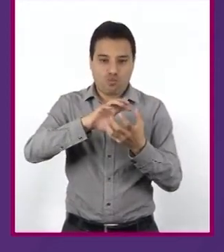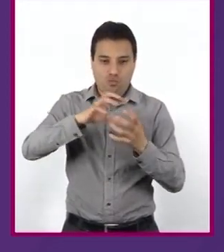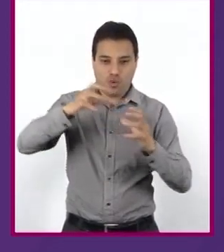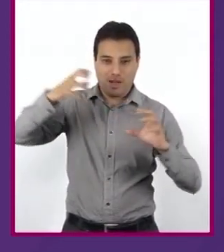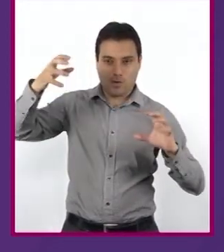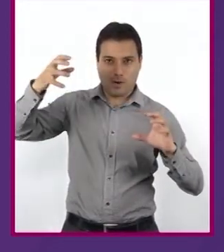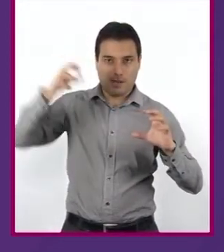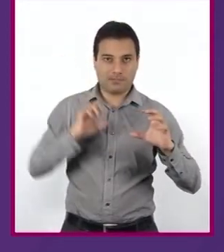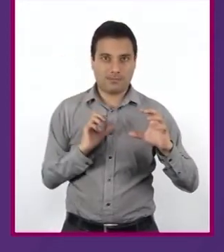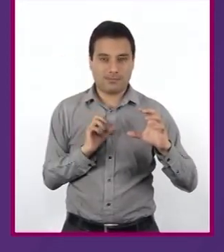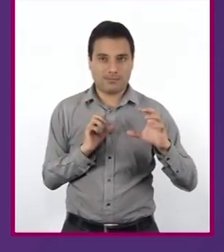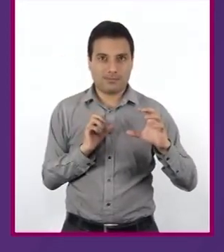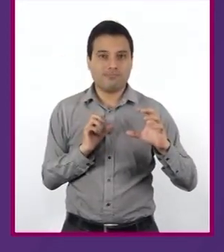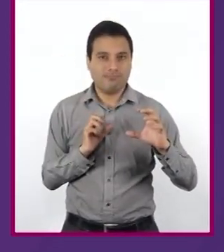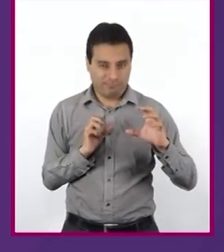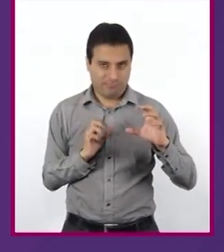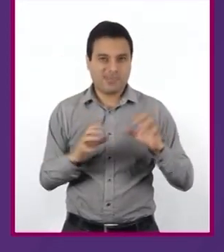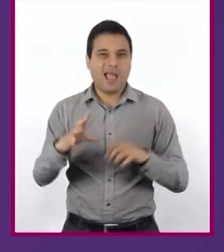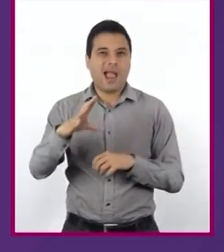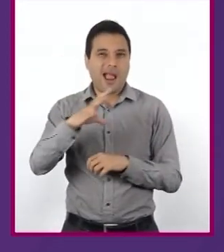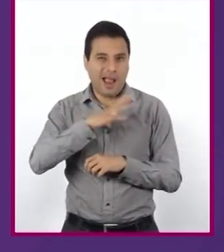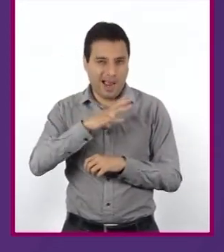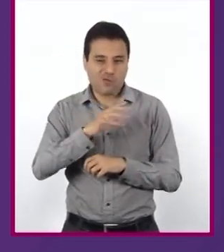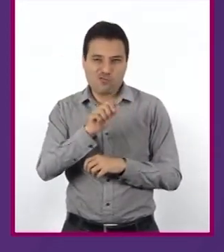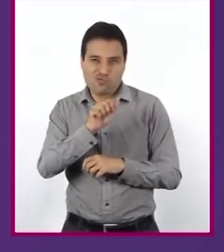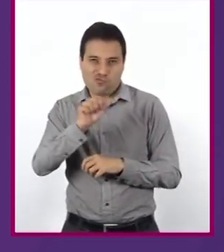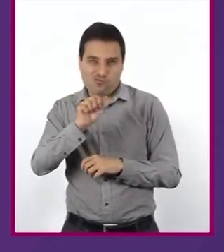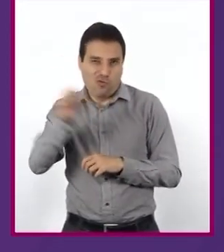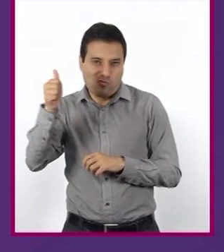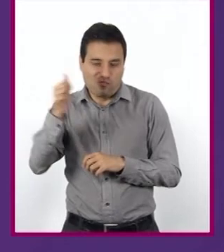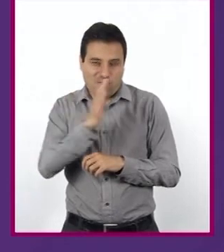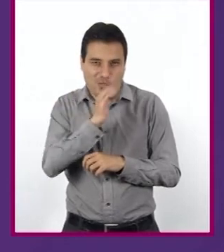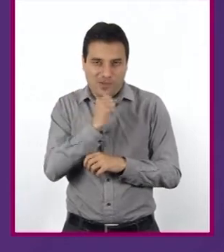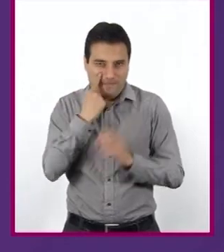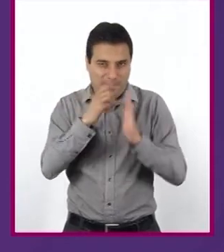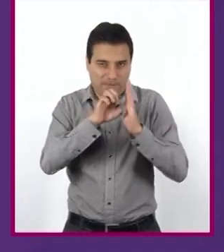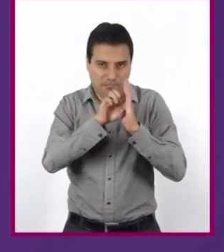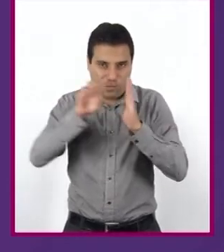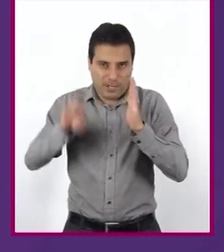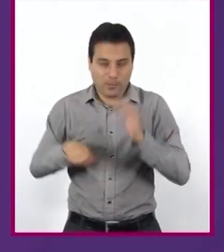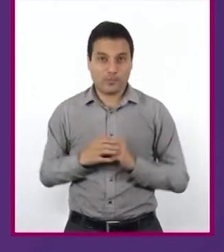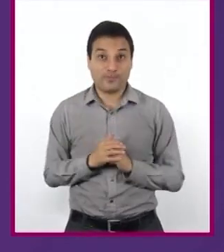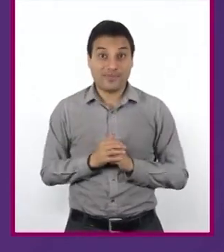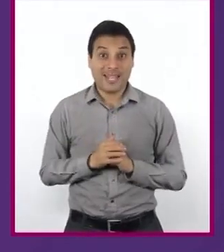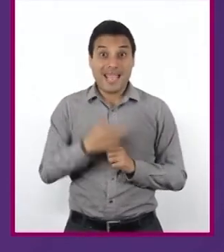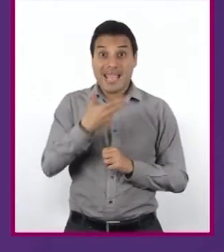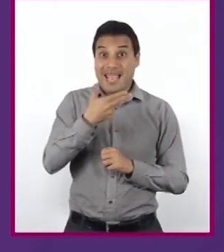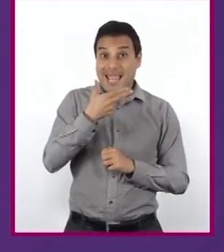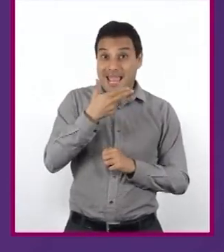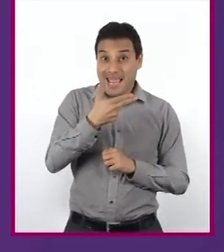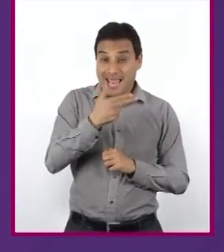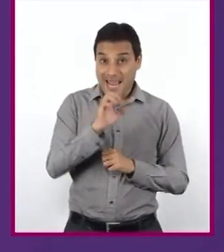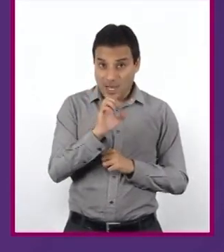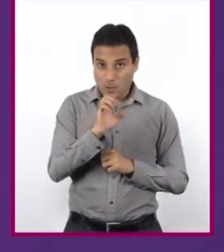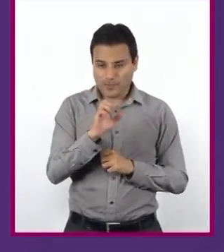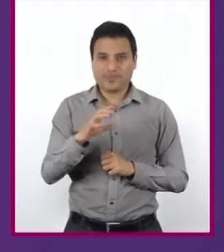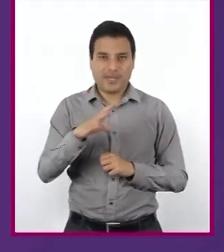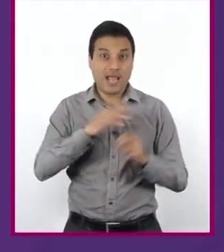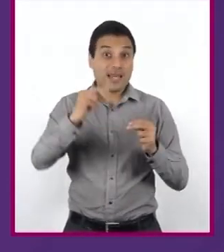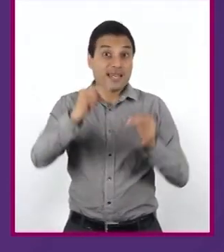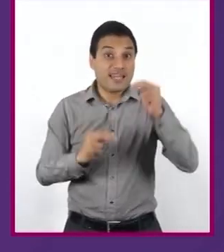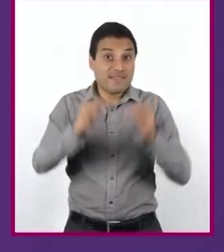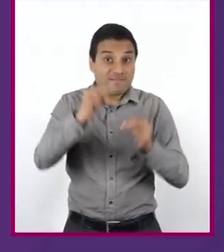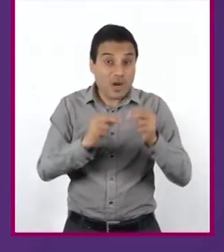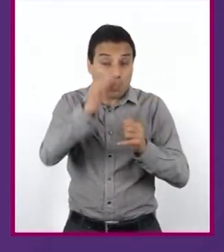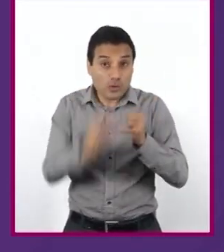Existen algunas excepciones a la regla del octeto. Por ejemplo, El helio tiene completo su último nivel con